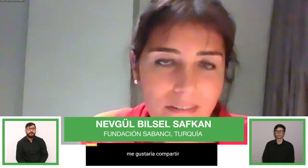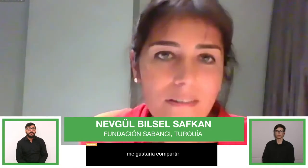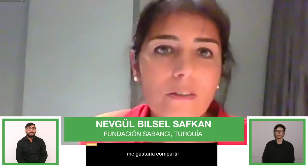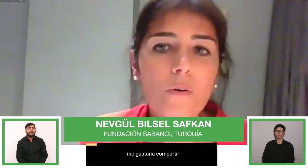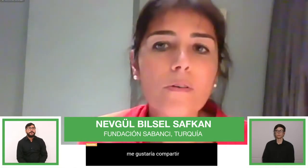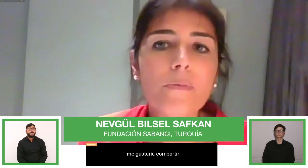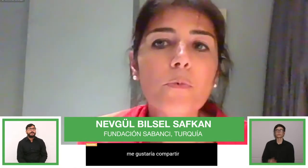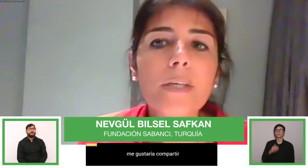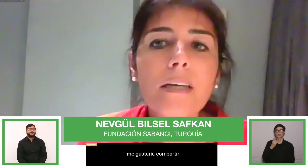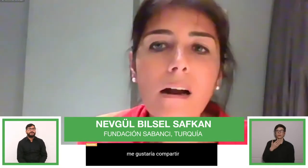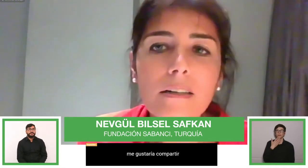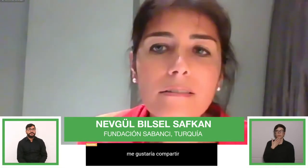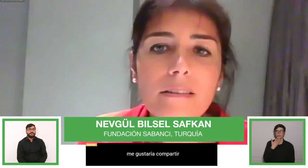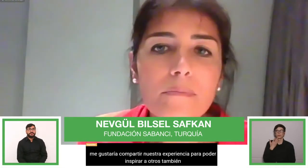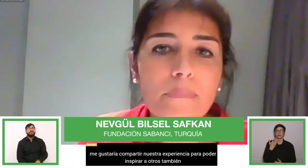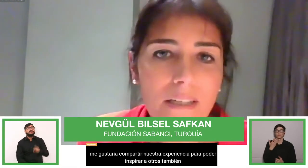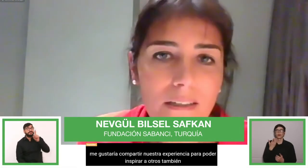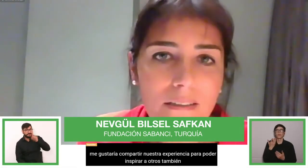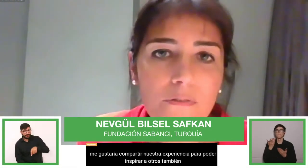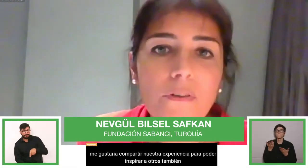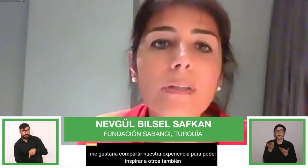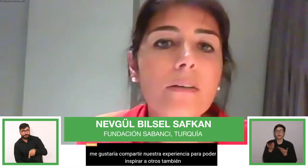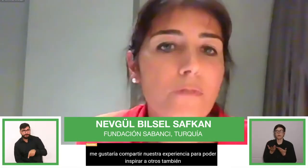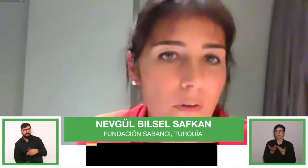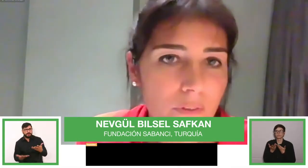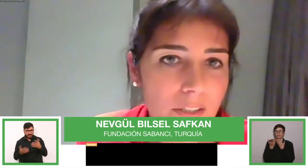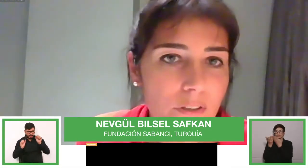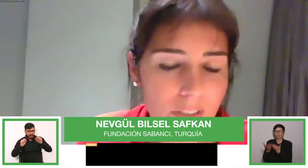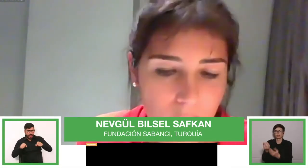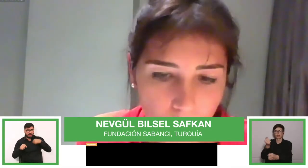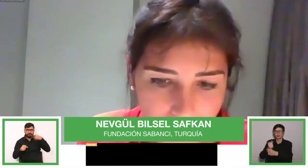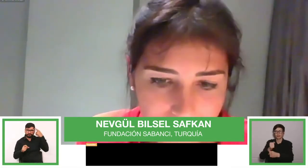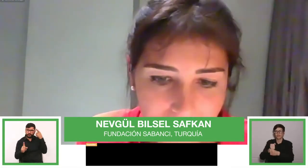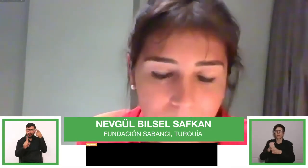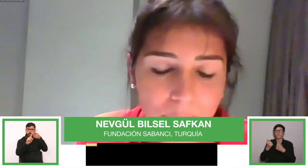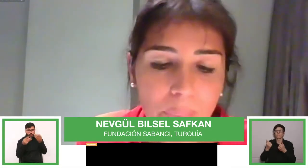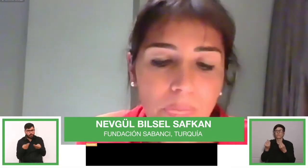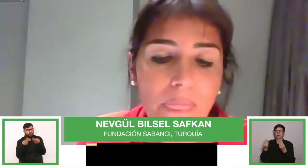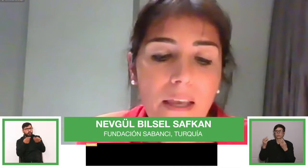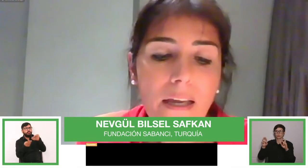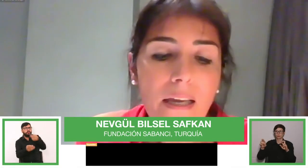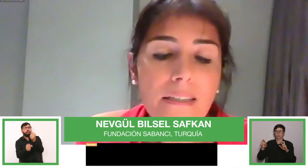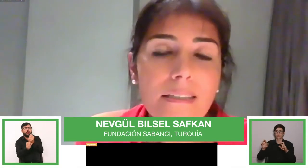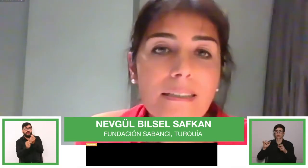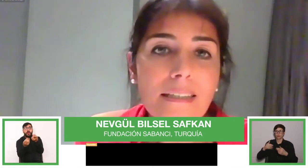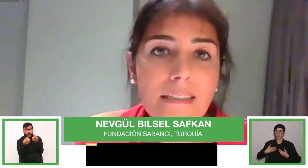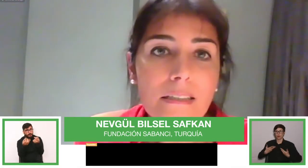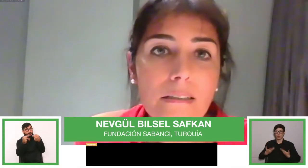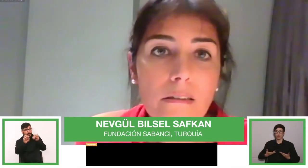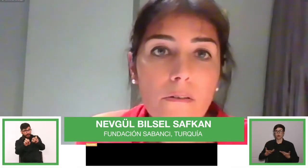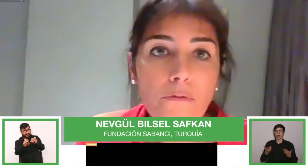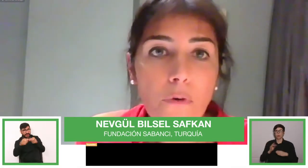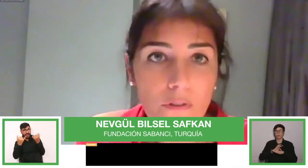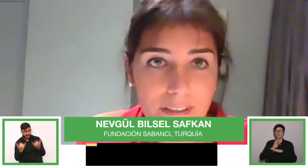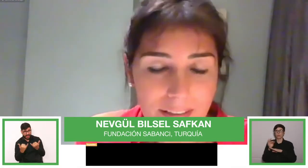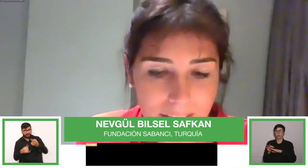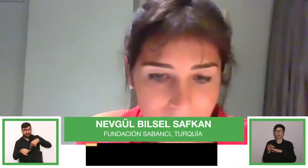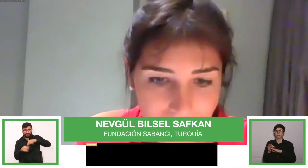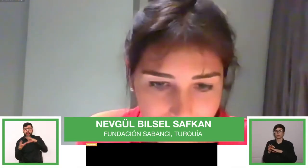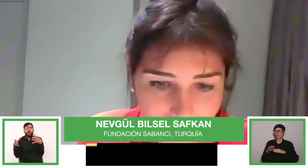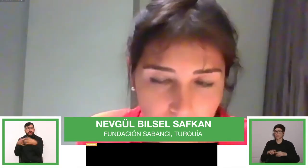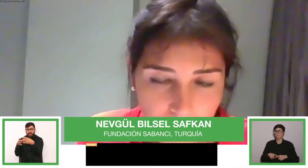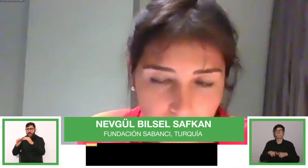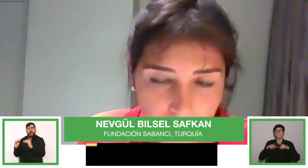El trabajo para la Fundación Savanchi, y nosotros estamos en este momento como la fundación más grande.